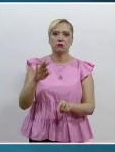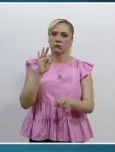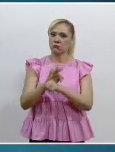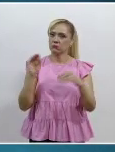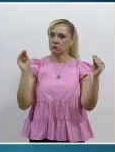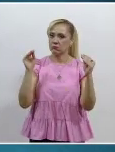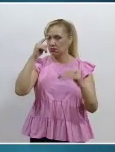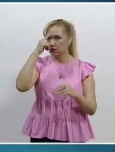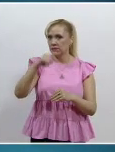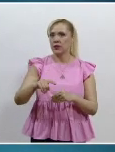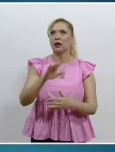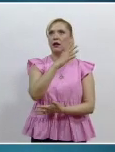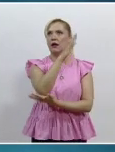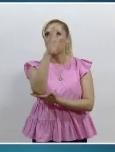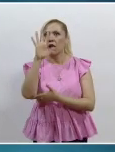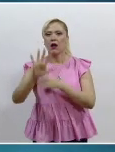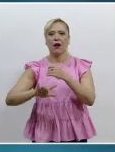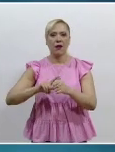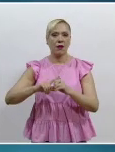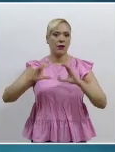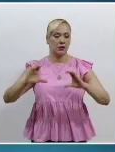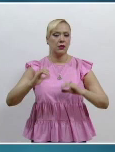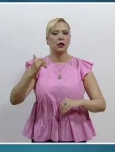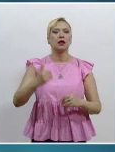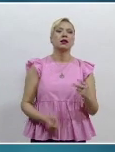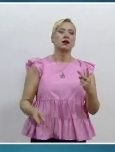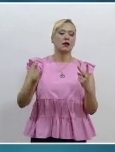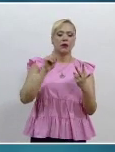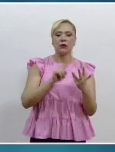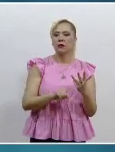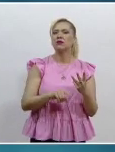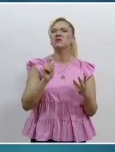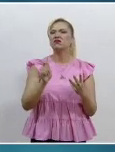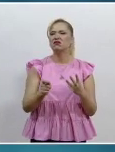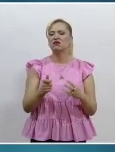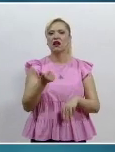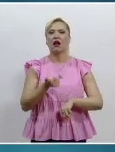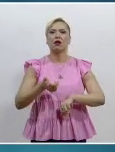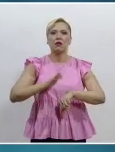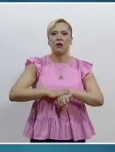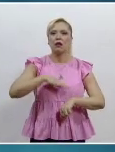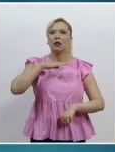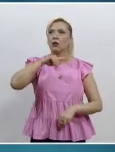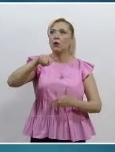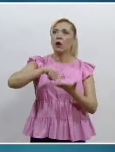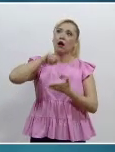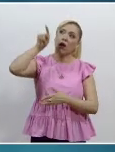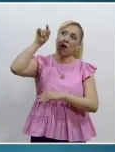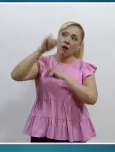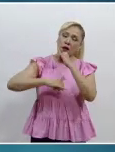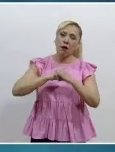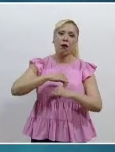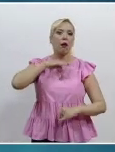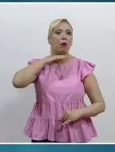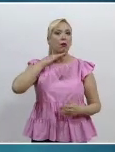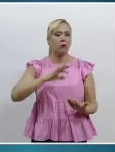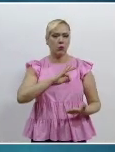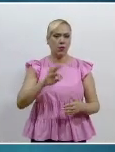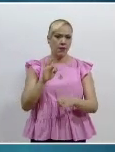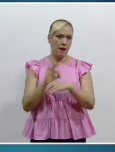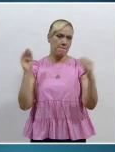en materia ambiental. Uno más que establece que las omisiones administrativas en sede internacional pueden ser reclamadas a través del